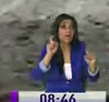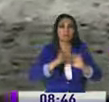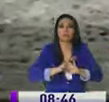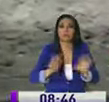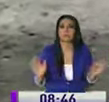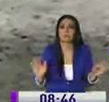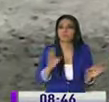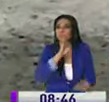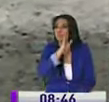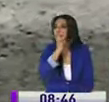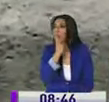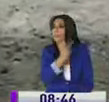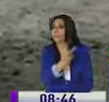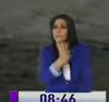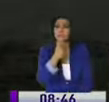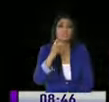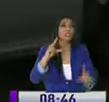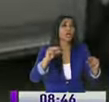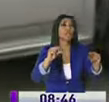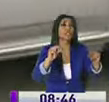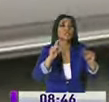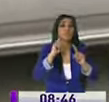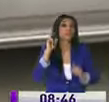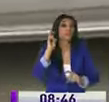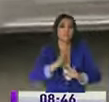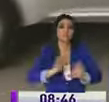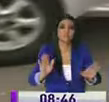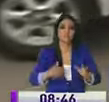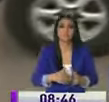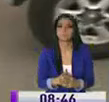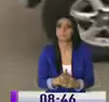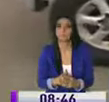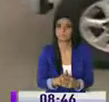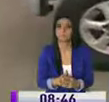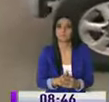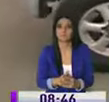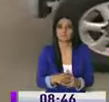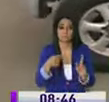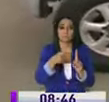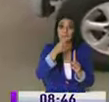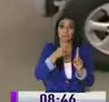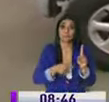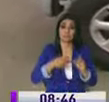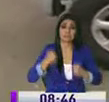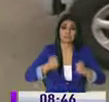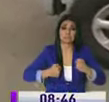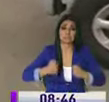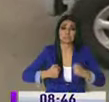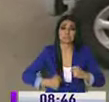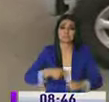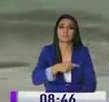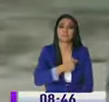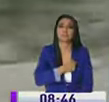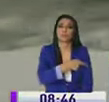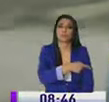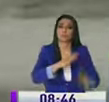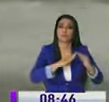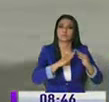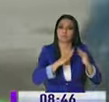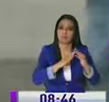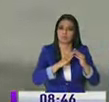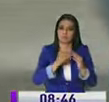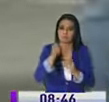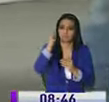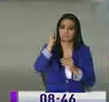amaya no no no la más según las versiones la persona que corría con poca ropa es el dueño de casa la noche anterior